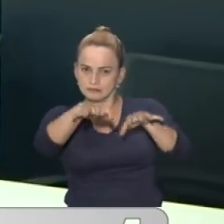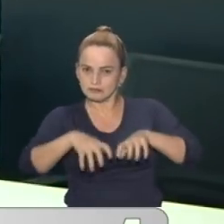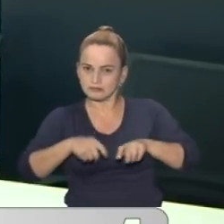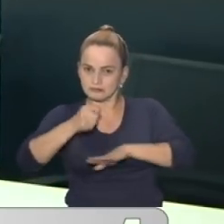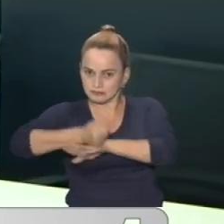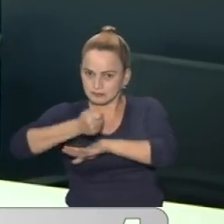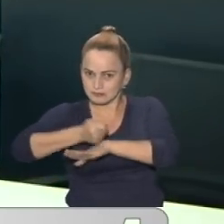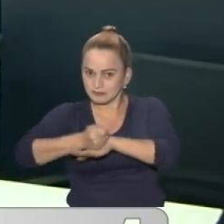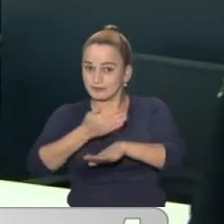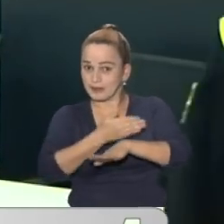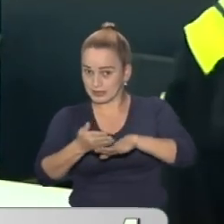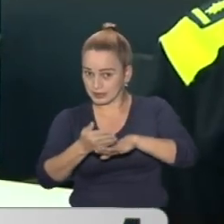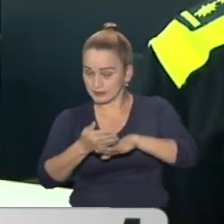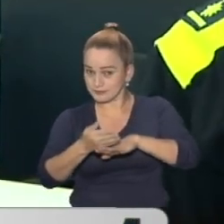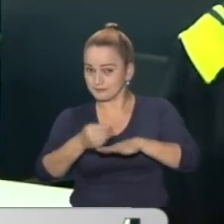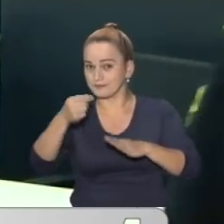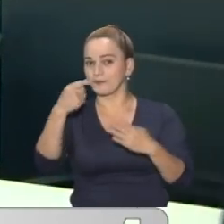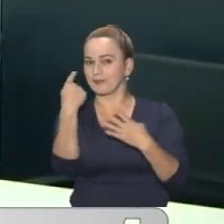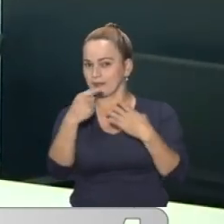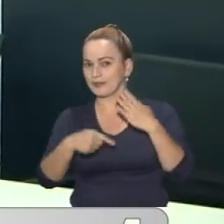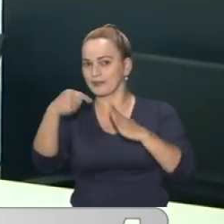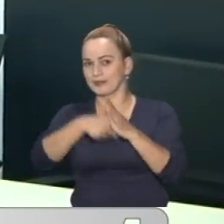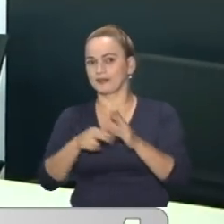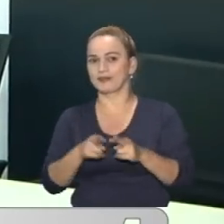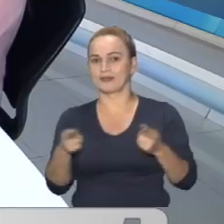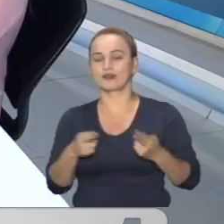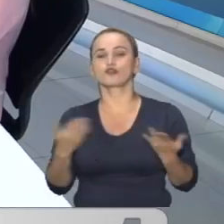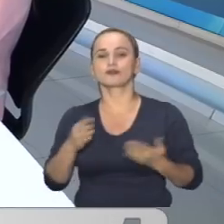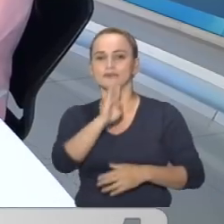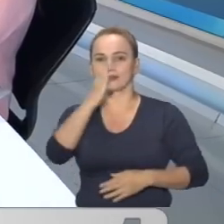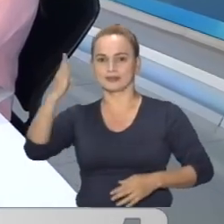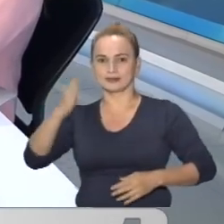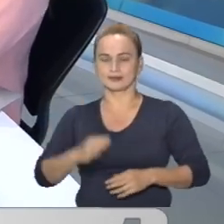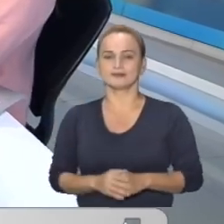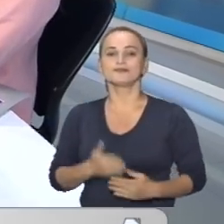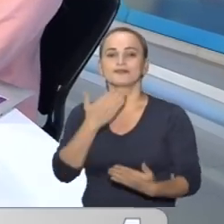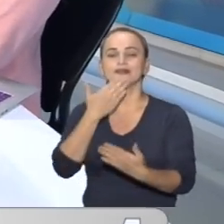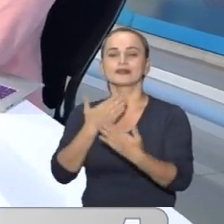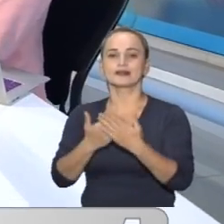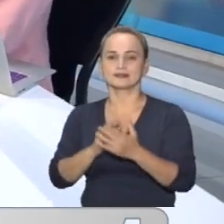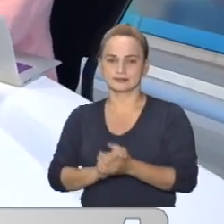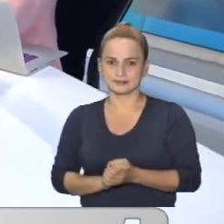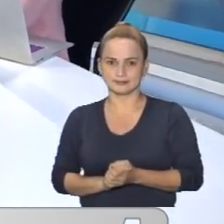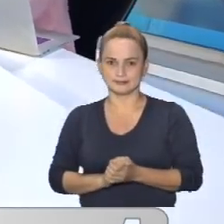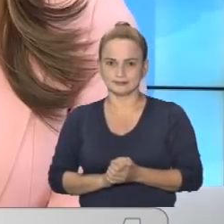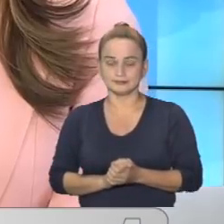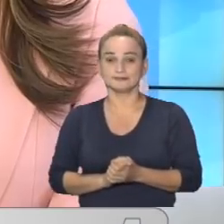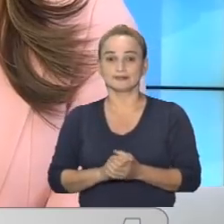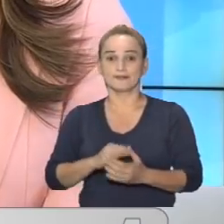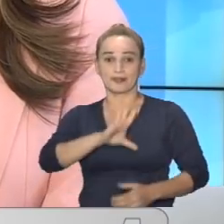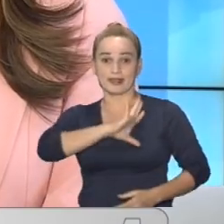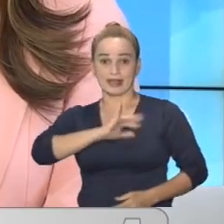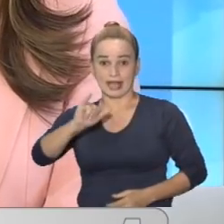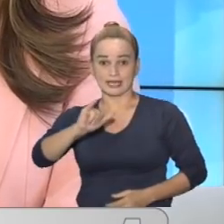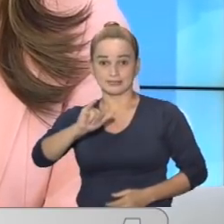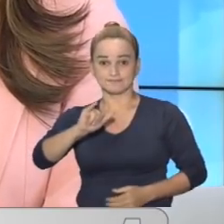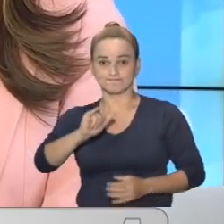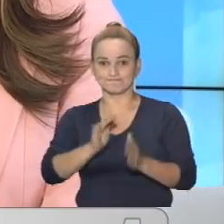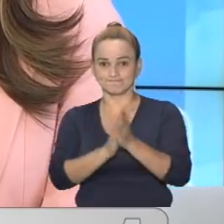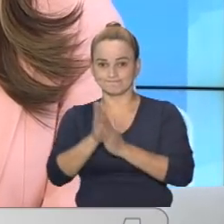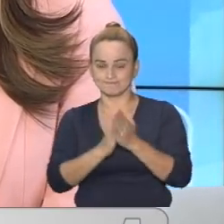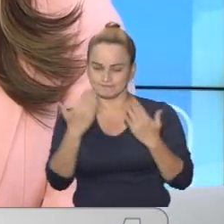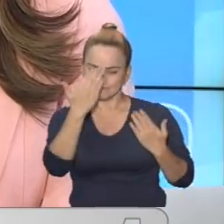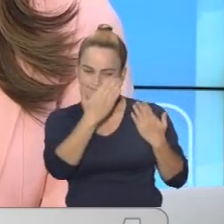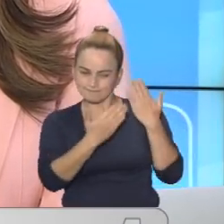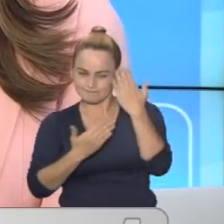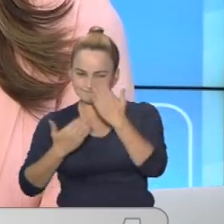Más adelante tendremos otros detalles de esta noticia desde Barranquilla. Así es, Jorge, gracias. Y en Cali inició el proceso de